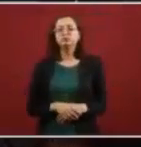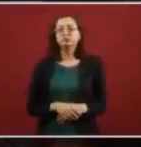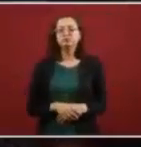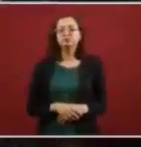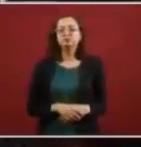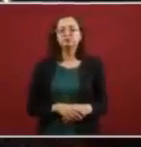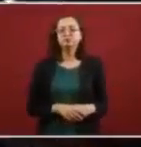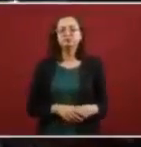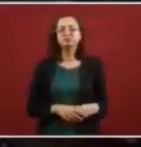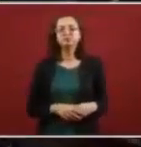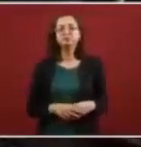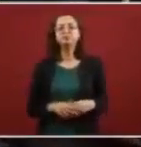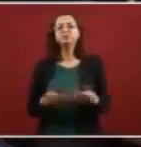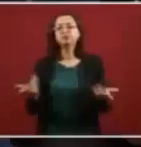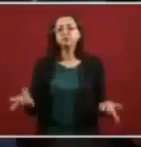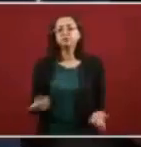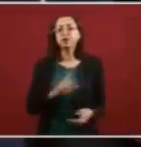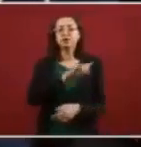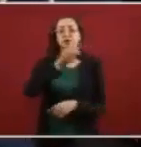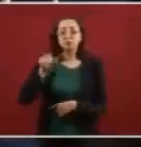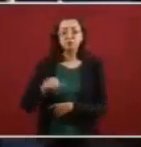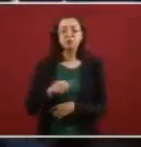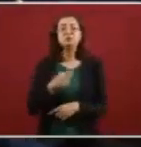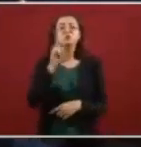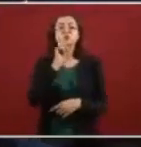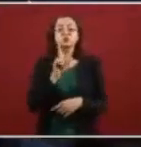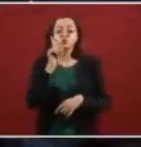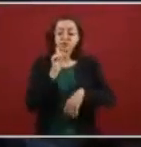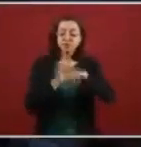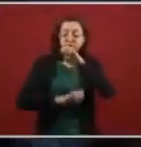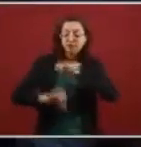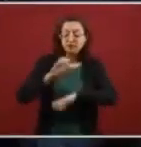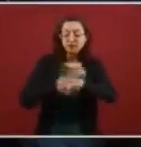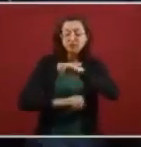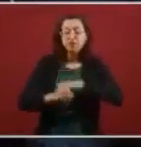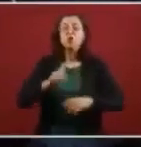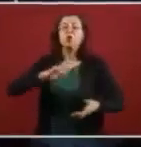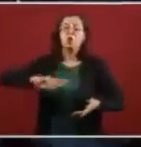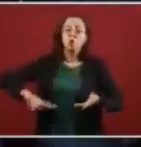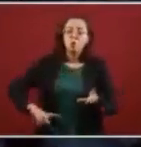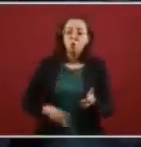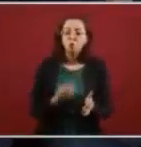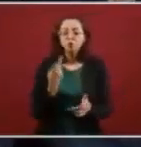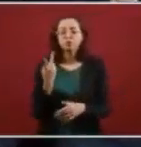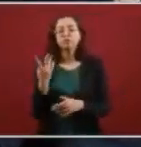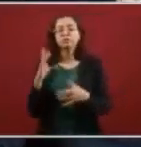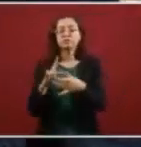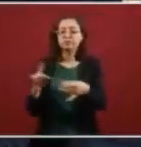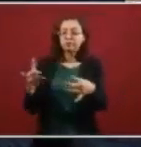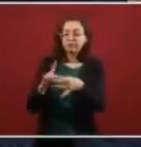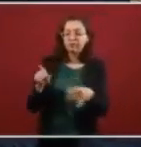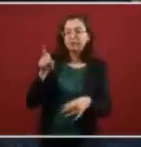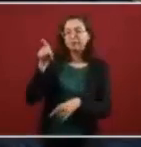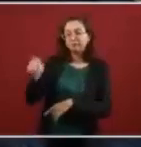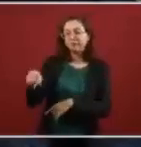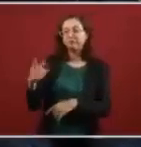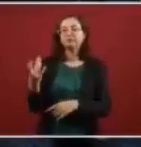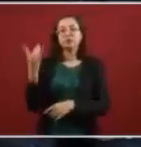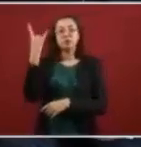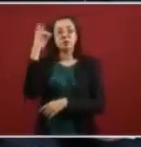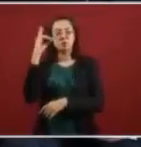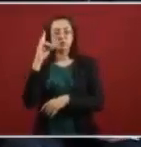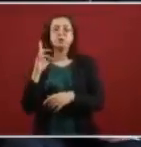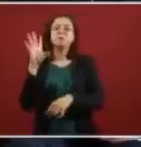volvió volvió a intervenir la embajadora y finalmente logró que de nuevo la fuerza de bolivia nos permitió de salir porque